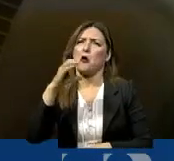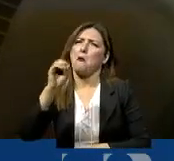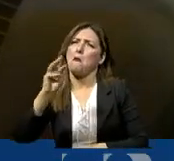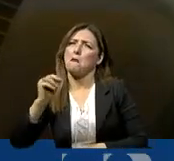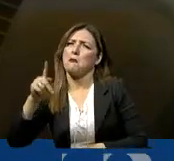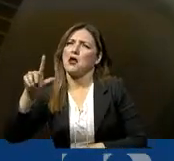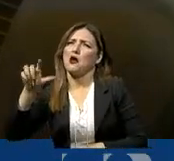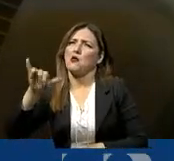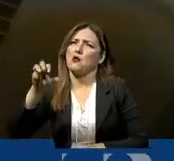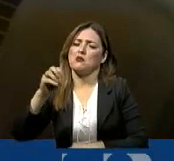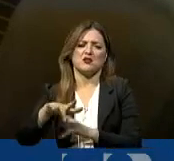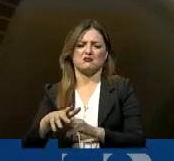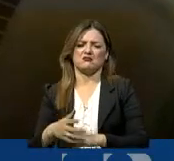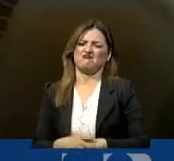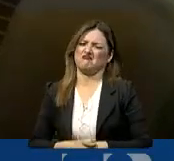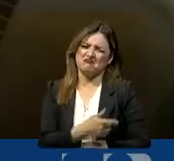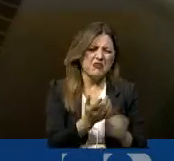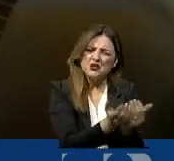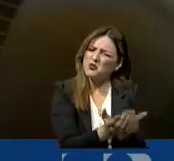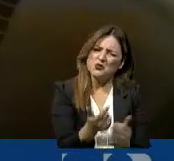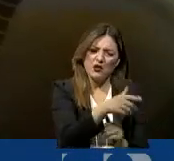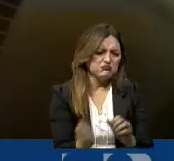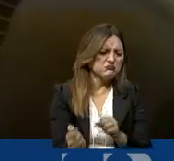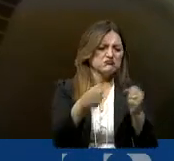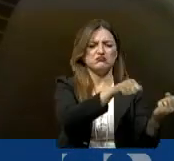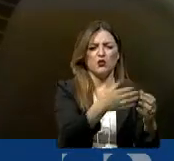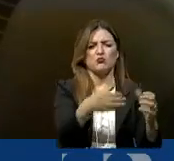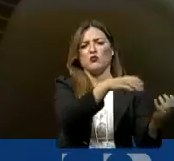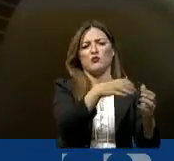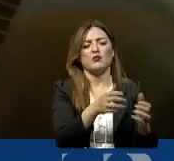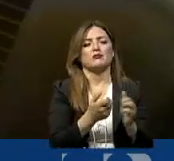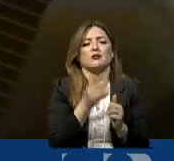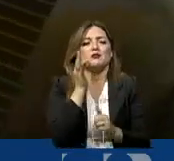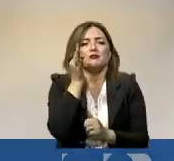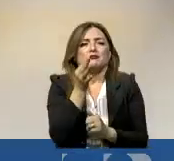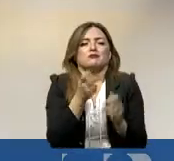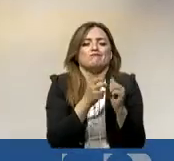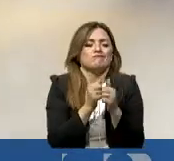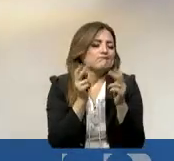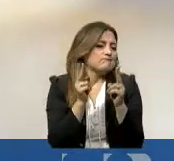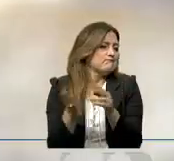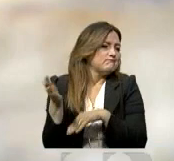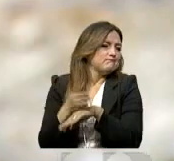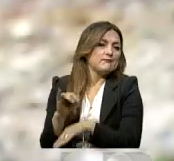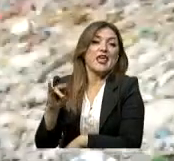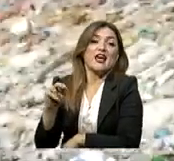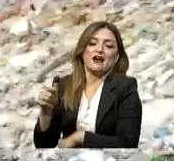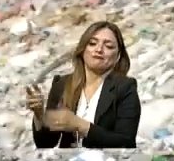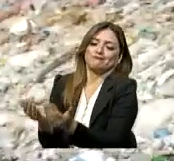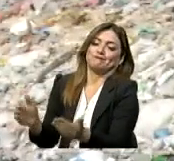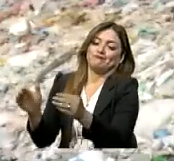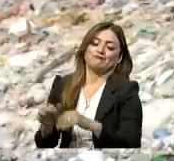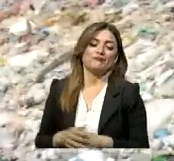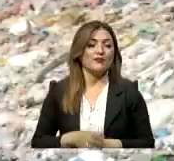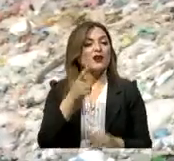basura. Vamos a seguir teniendo los mismos problemas que el día de hoy tenemos en El Inga. En la capital se producen